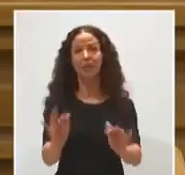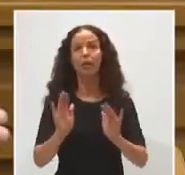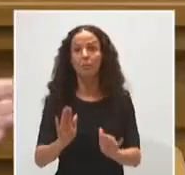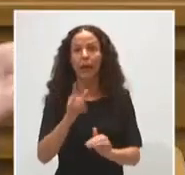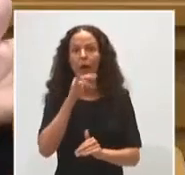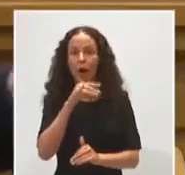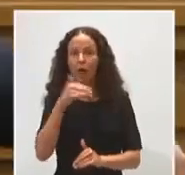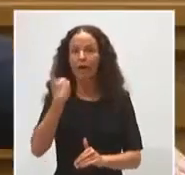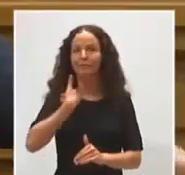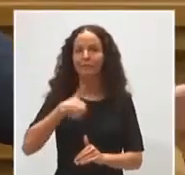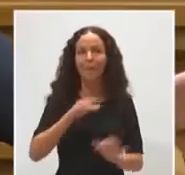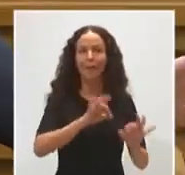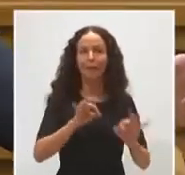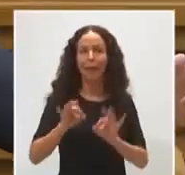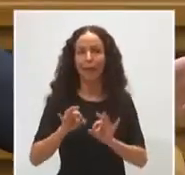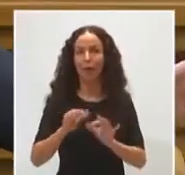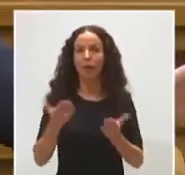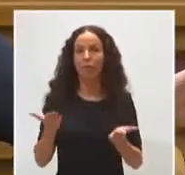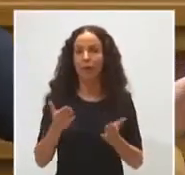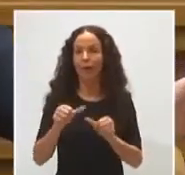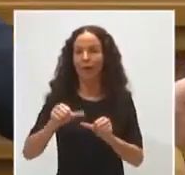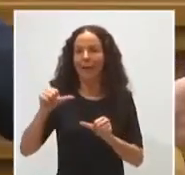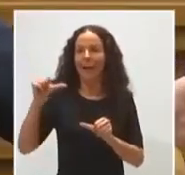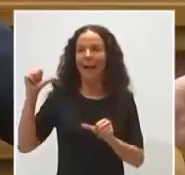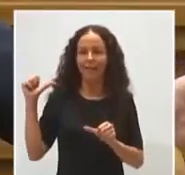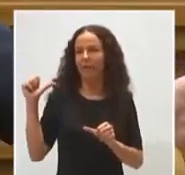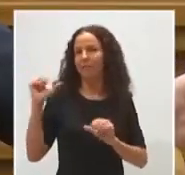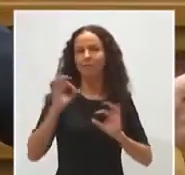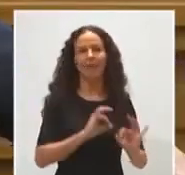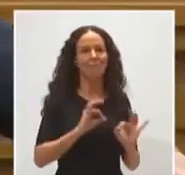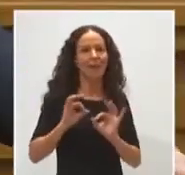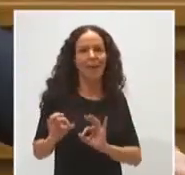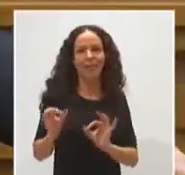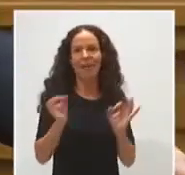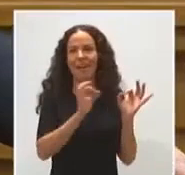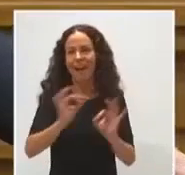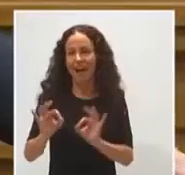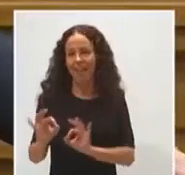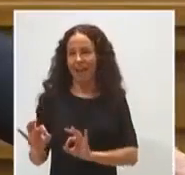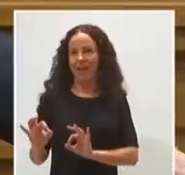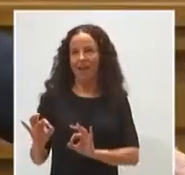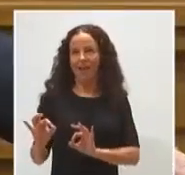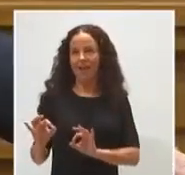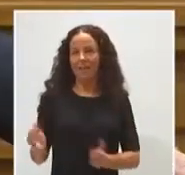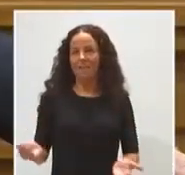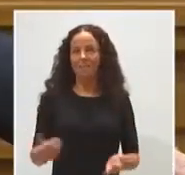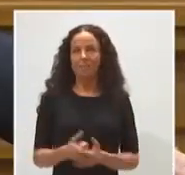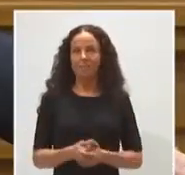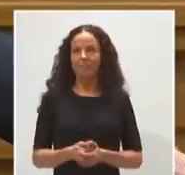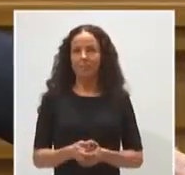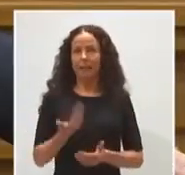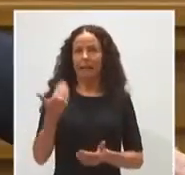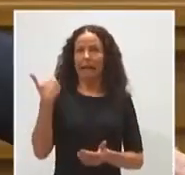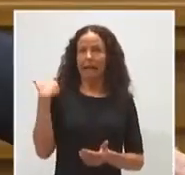prevenidos y no nos lo tenían a nadie a nadie salvo que se quiera mentir o auto engañar a nadie hace